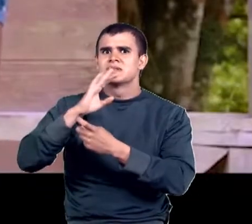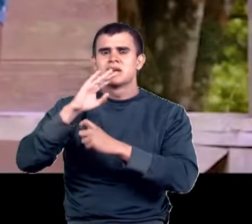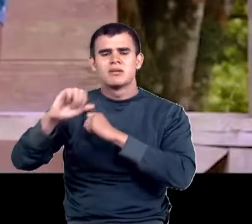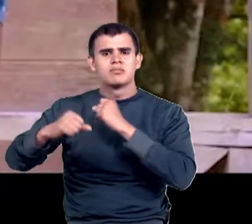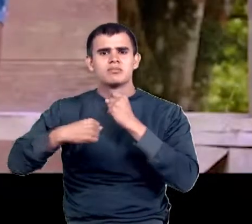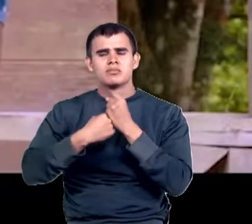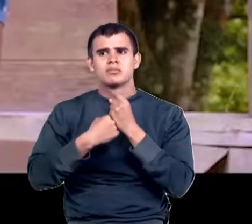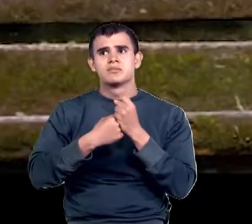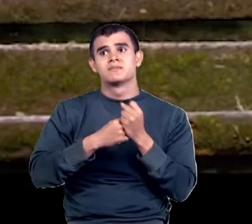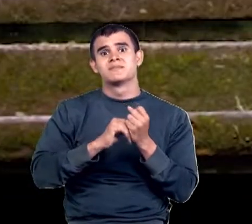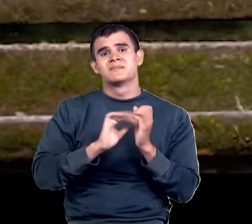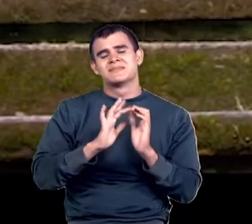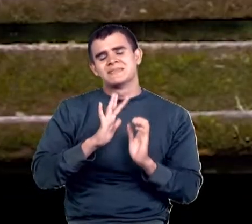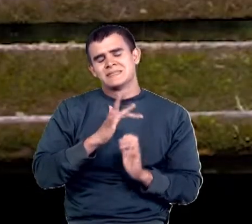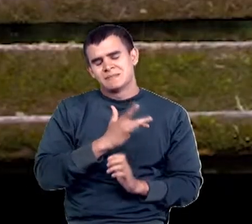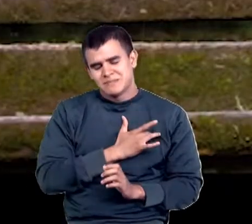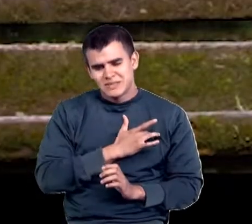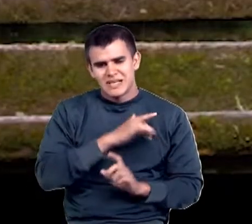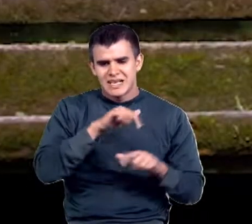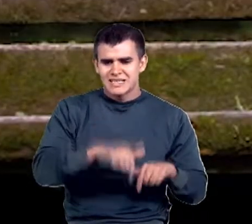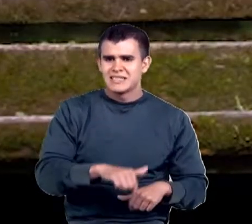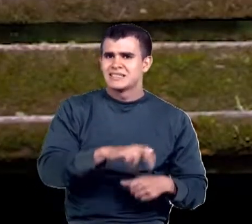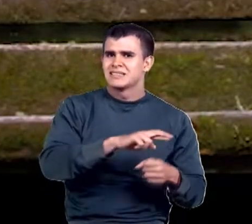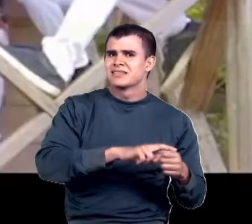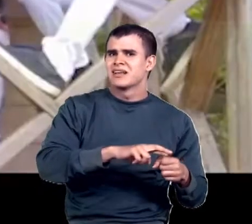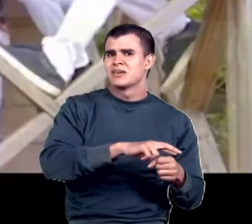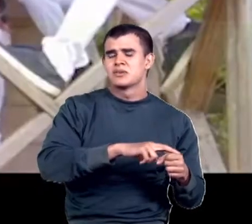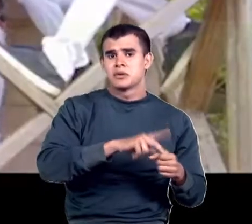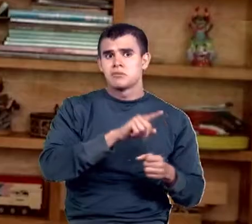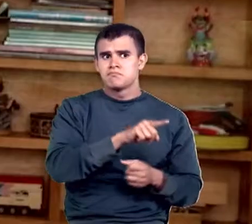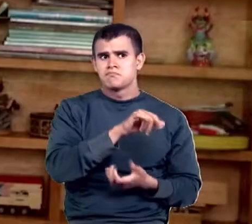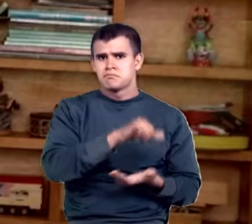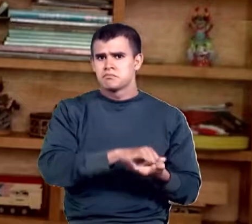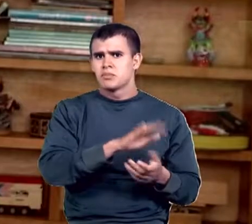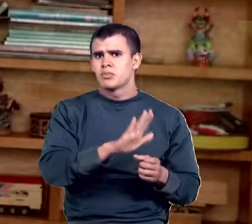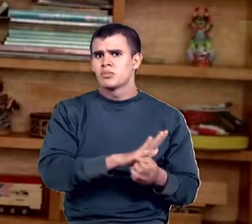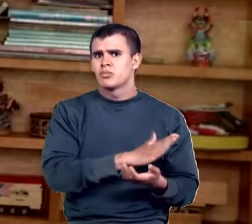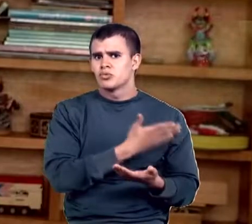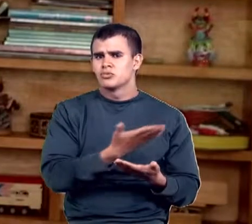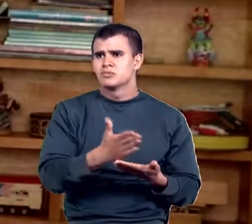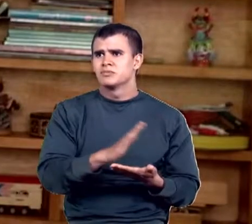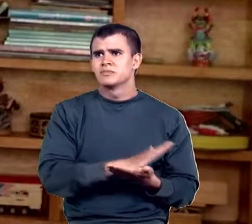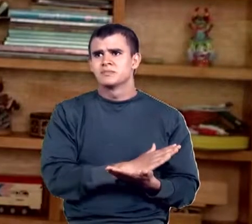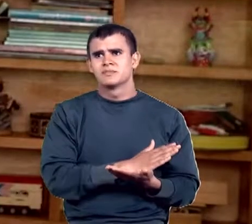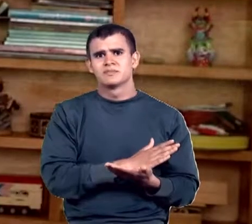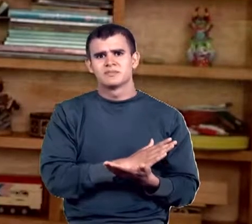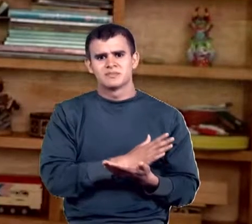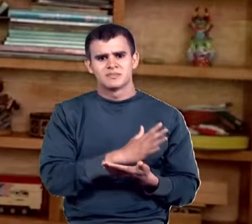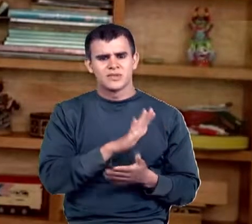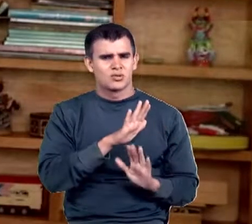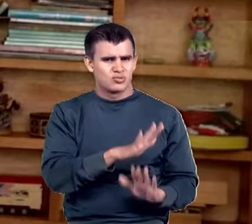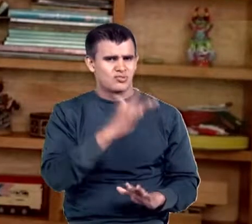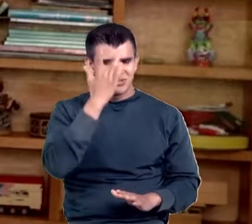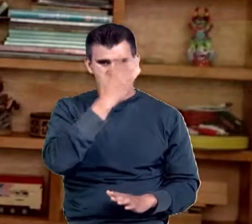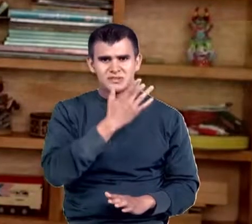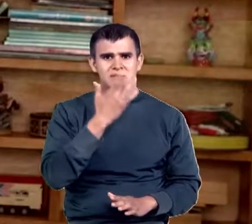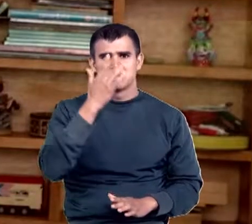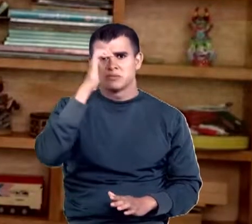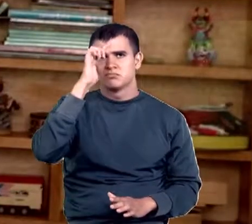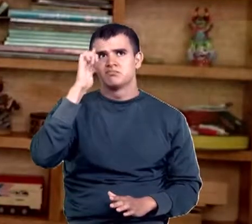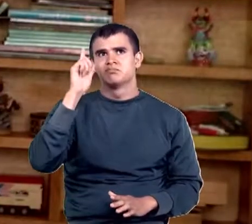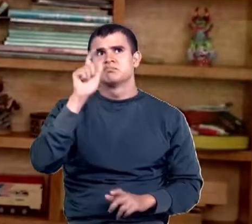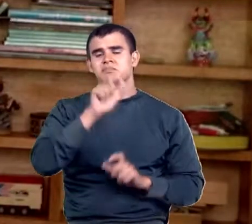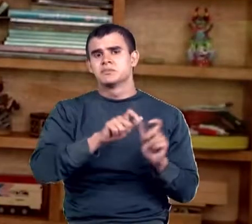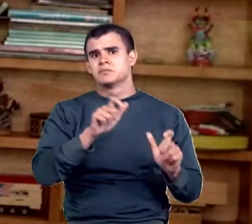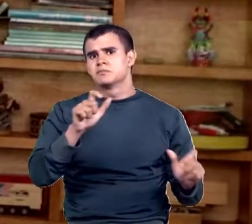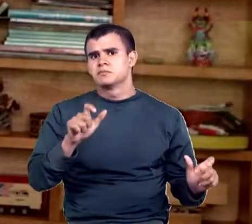esto porque desafortunadamente en la región de nosotros la música tradicional todavía se ve a menos, se ve como